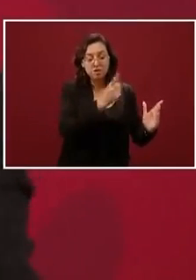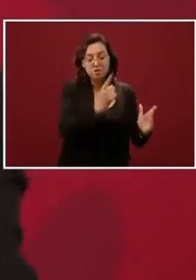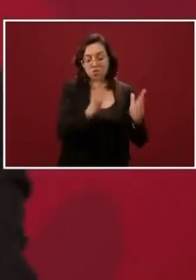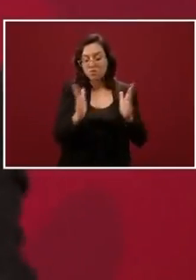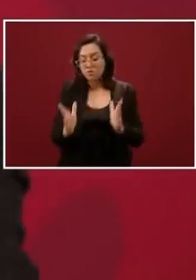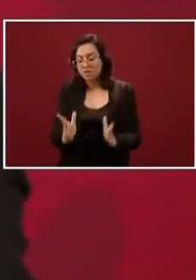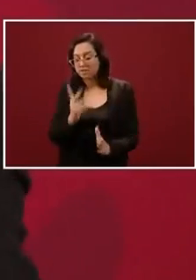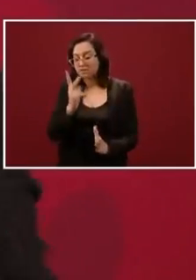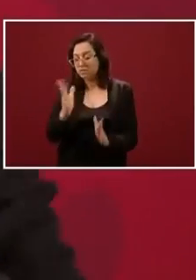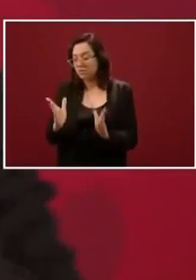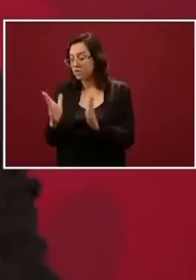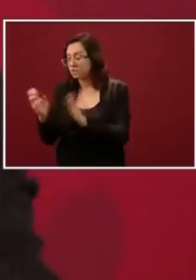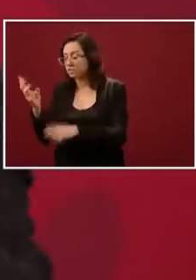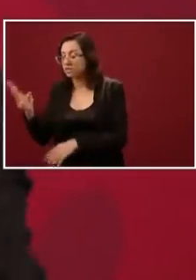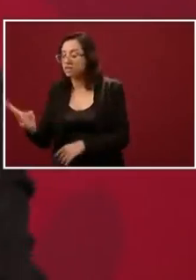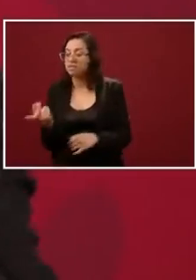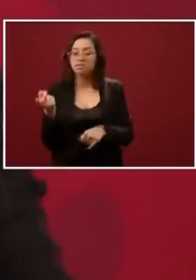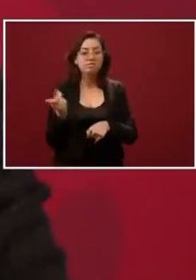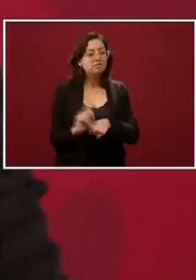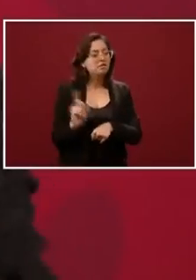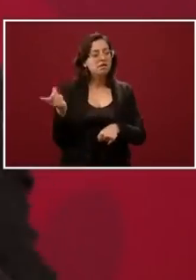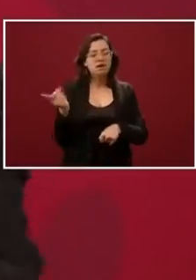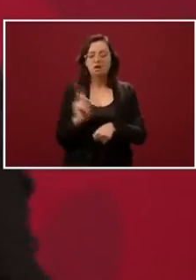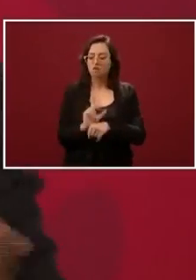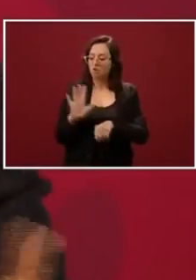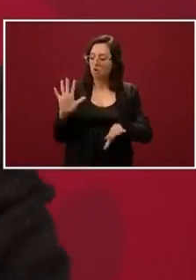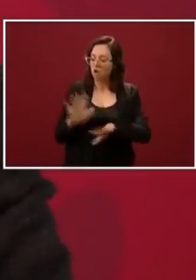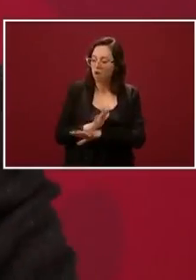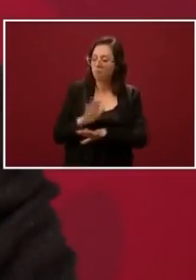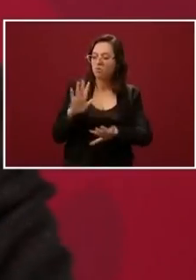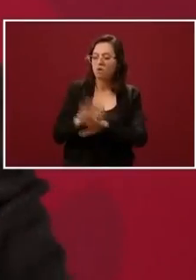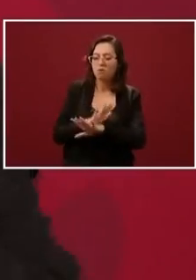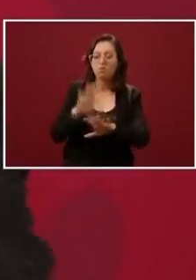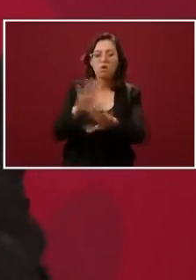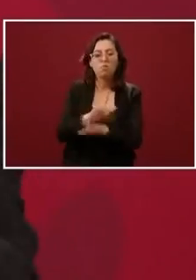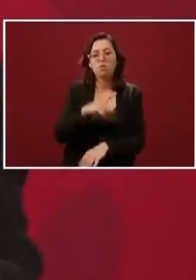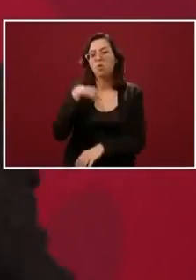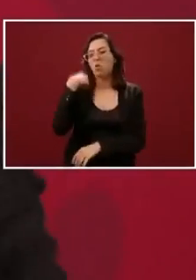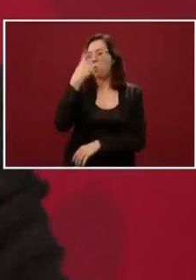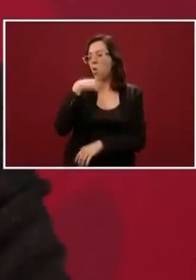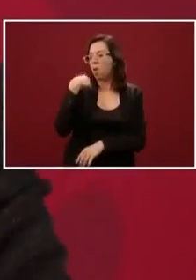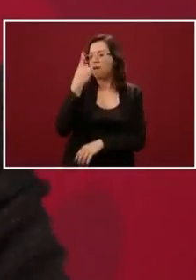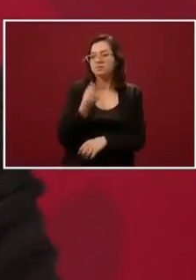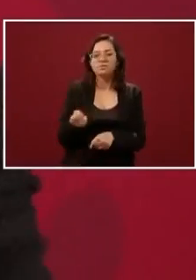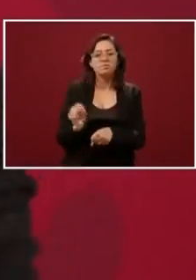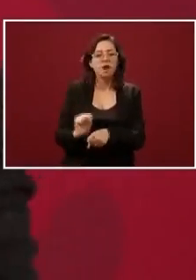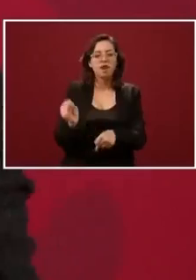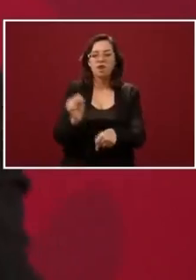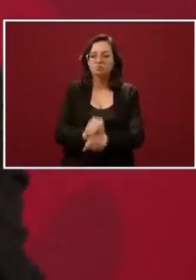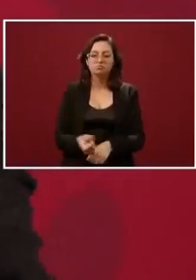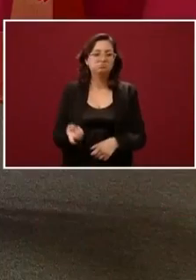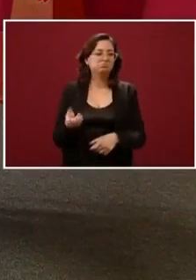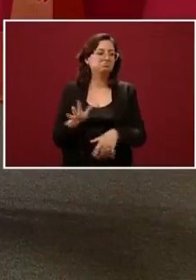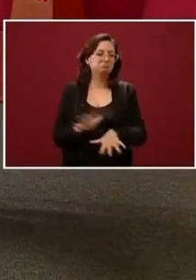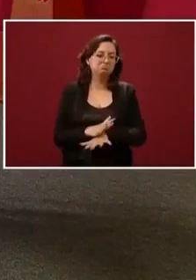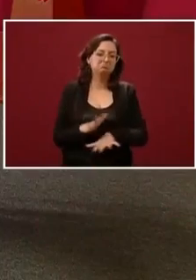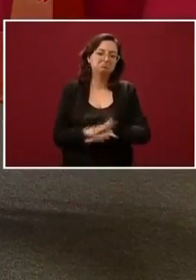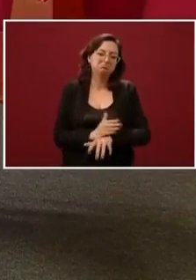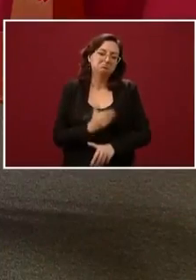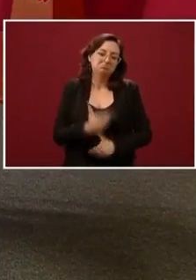Este es un cambio continuo del día a día, de horas, de semanas. Este es un cambio